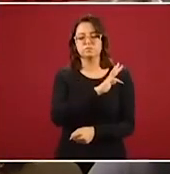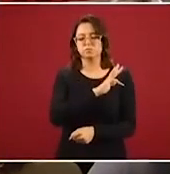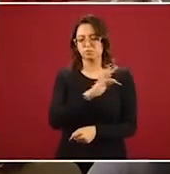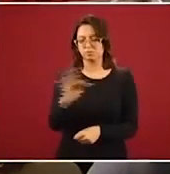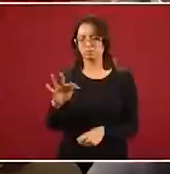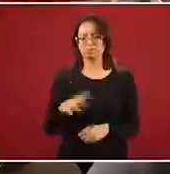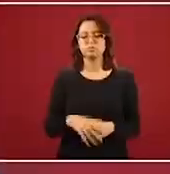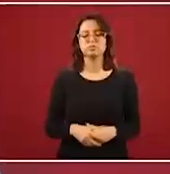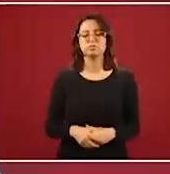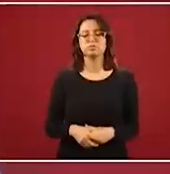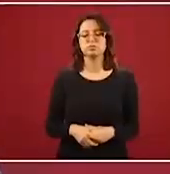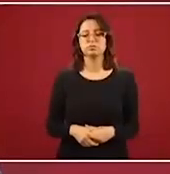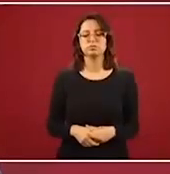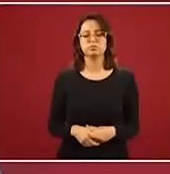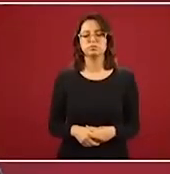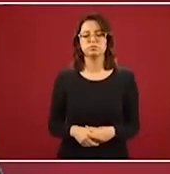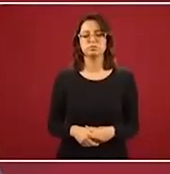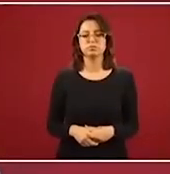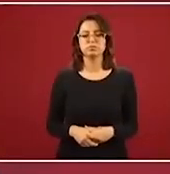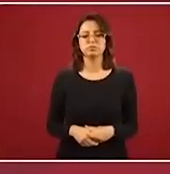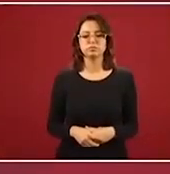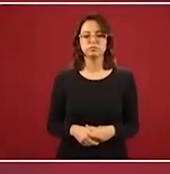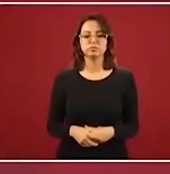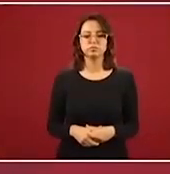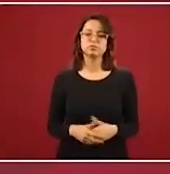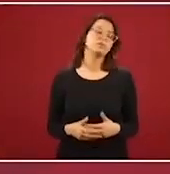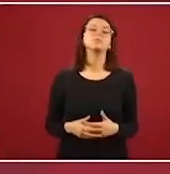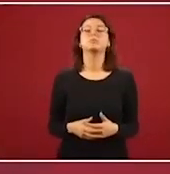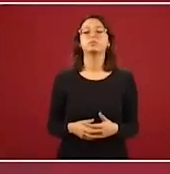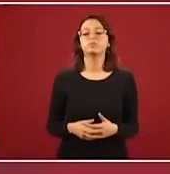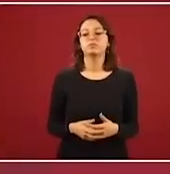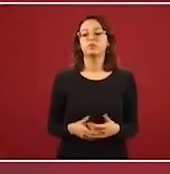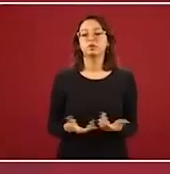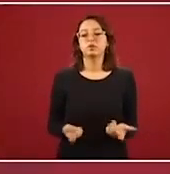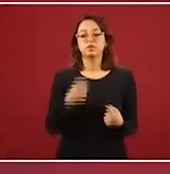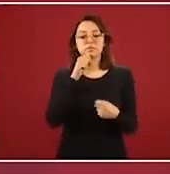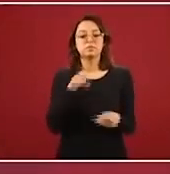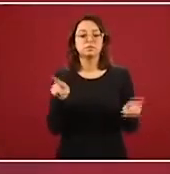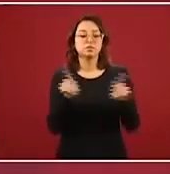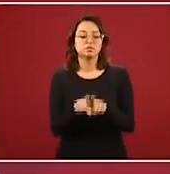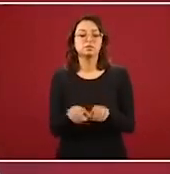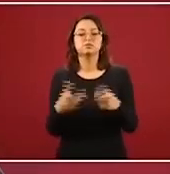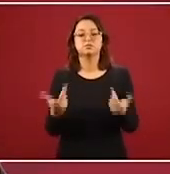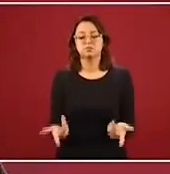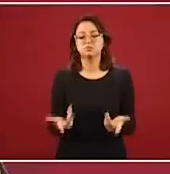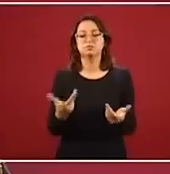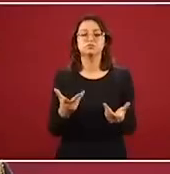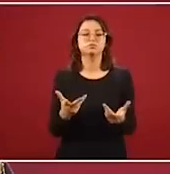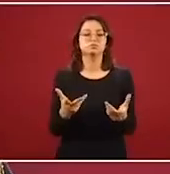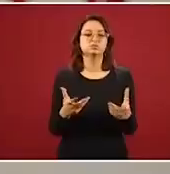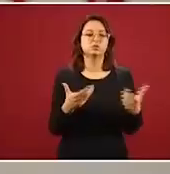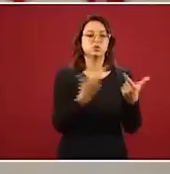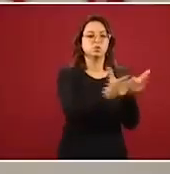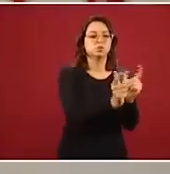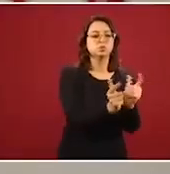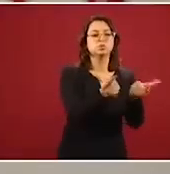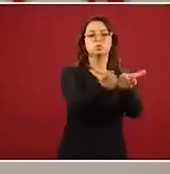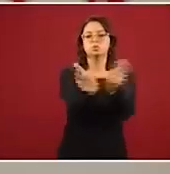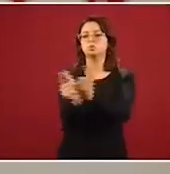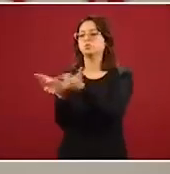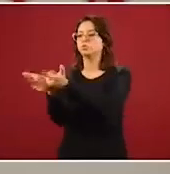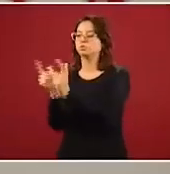áreas donde estamos. Va a haber una comunicación, obviamente, entre las compañías que están